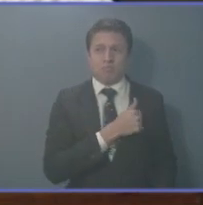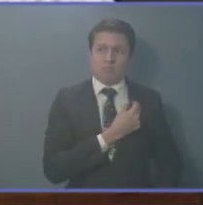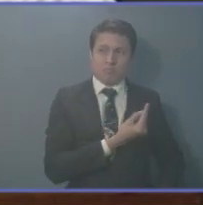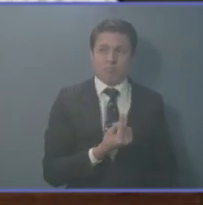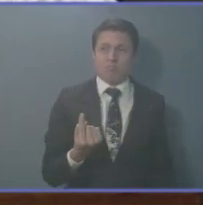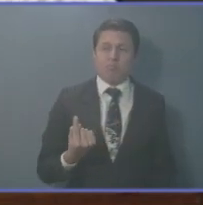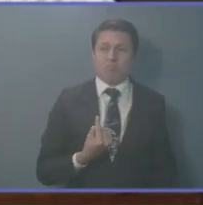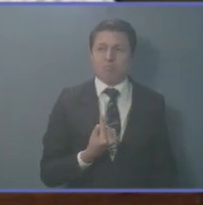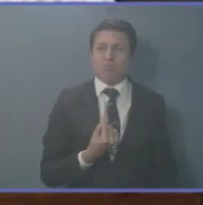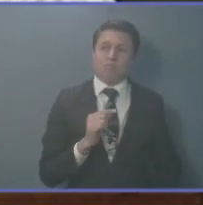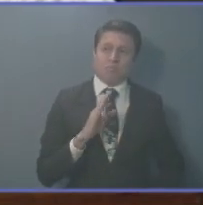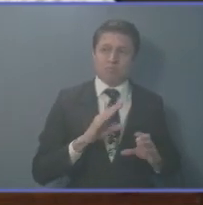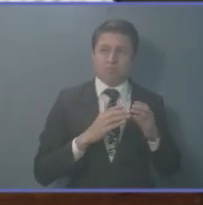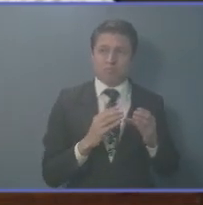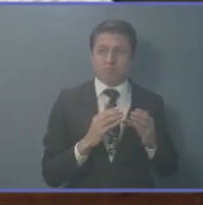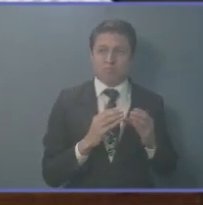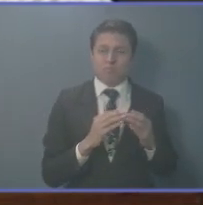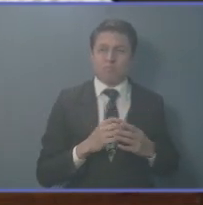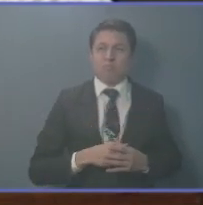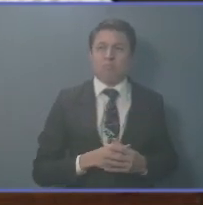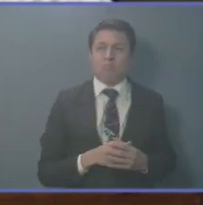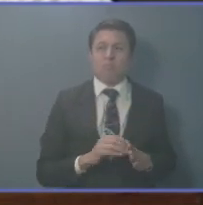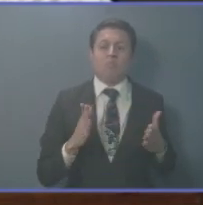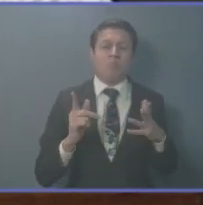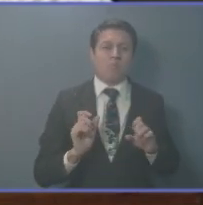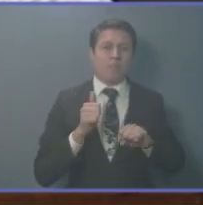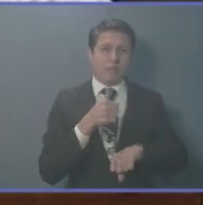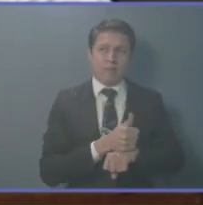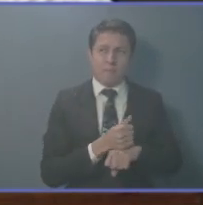médico, los tipos de cuarentena y cómo